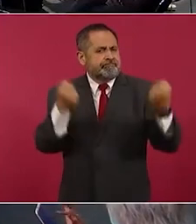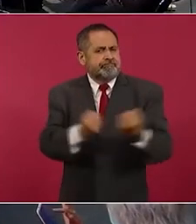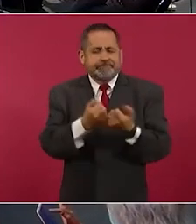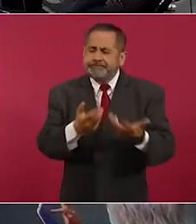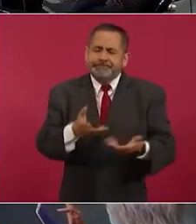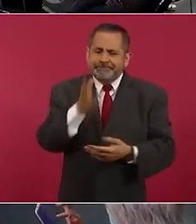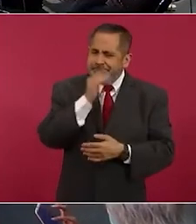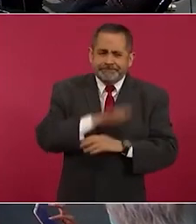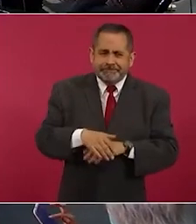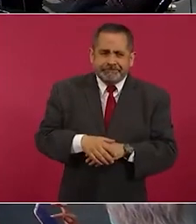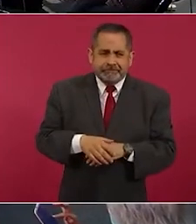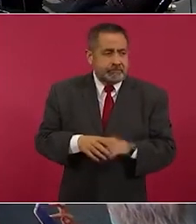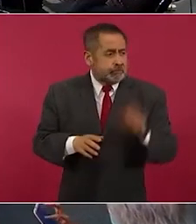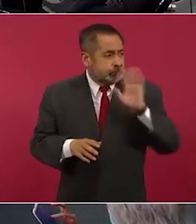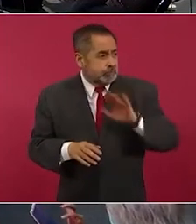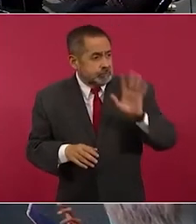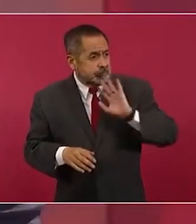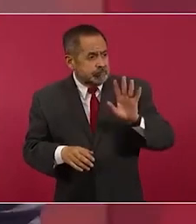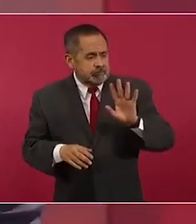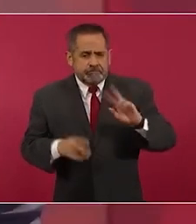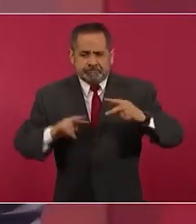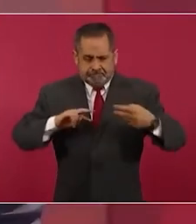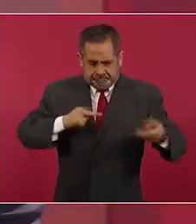El mal hay que enfrentarlo haciendo el bien.